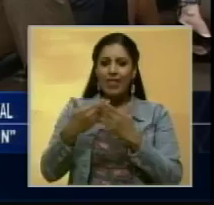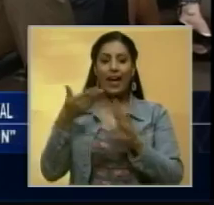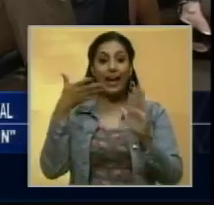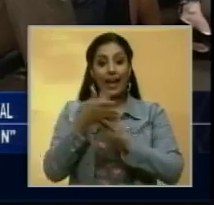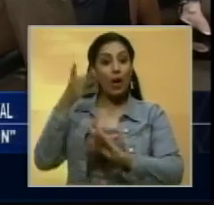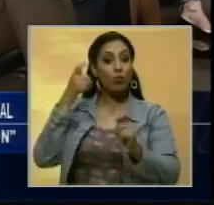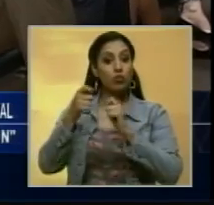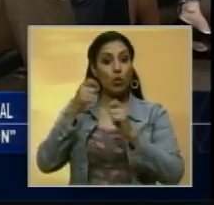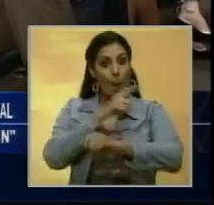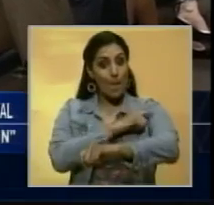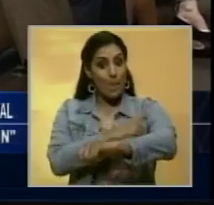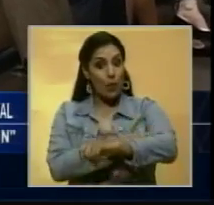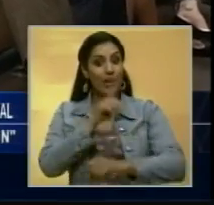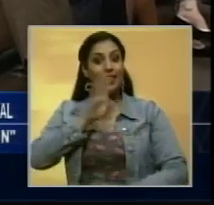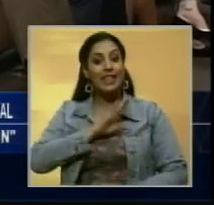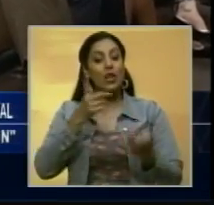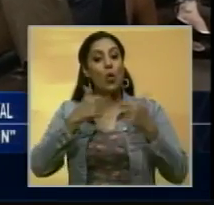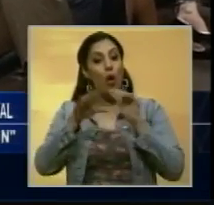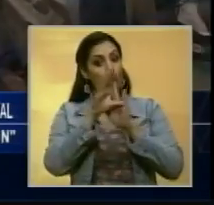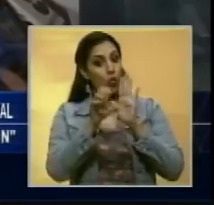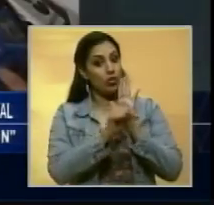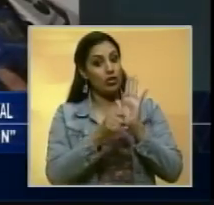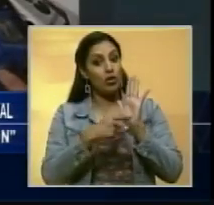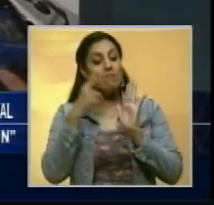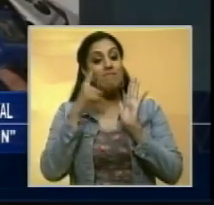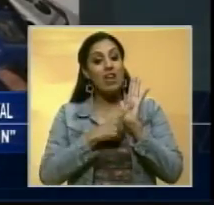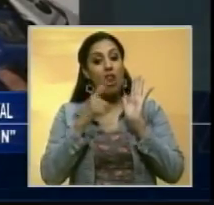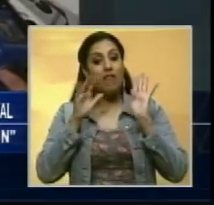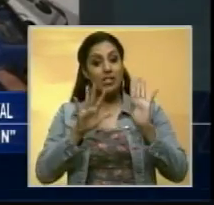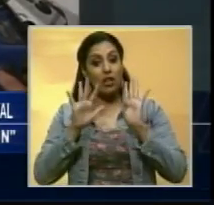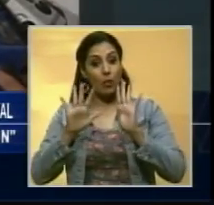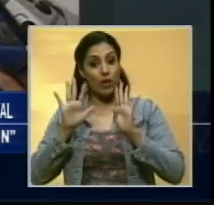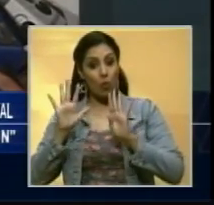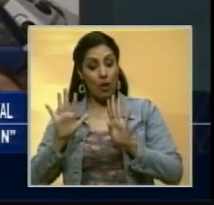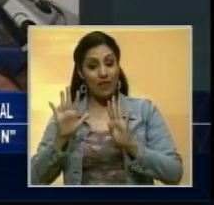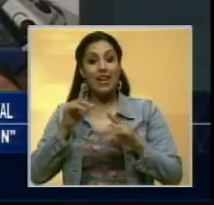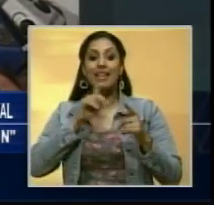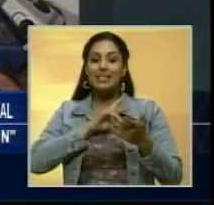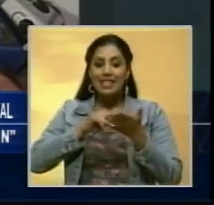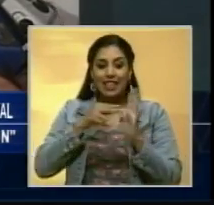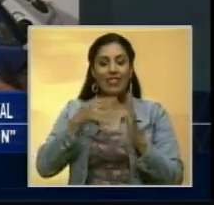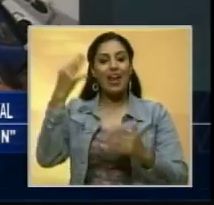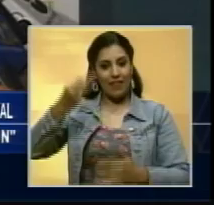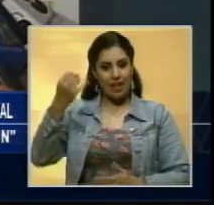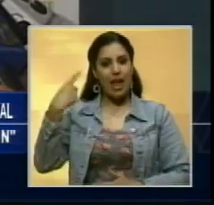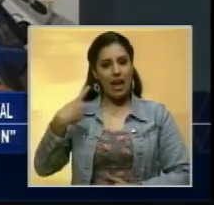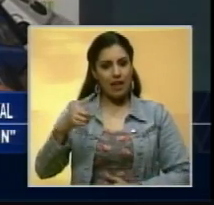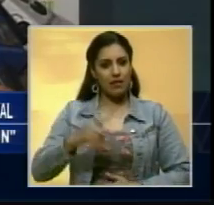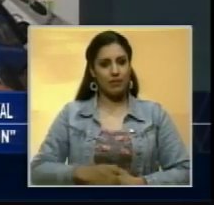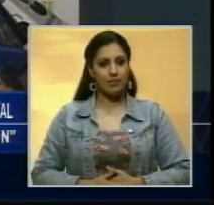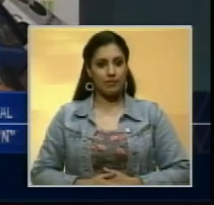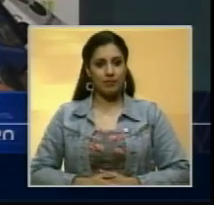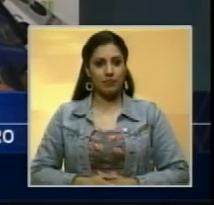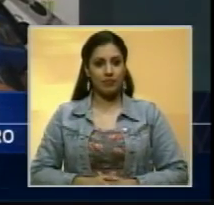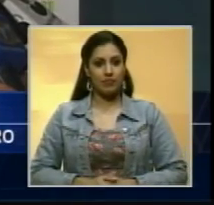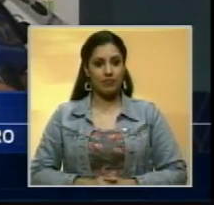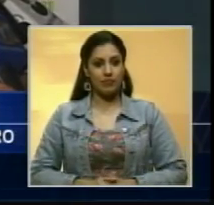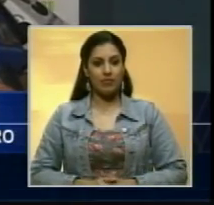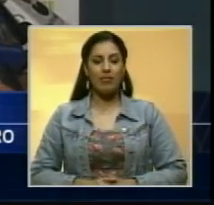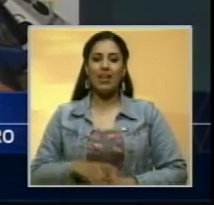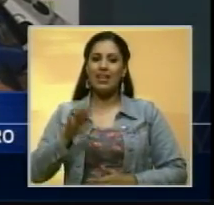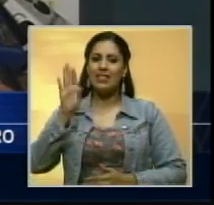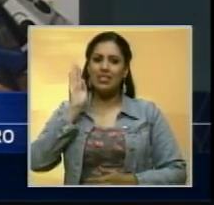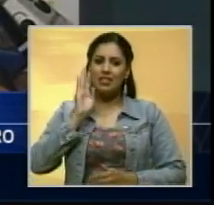la distribución de poderes concebida en la Constitución de 1999 es real en la práctica. Contra